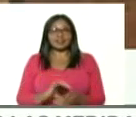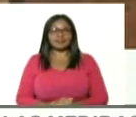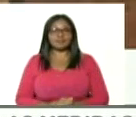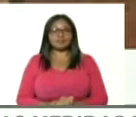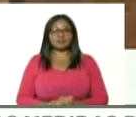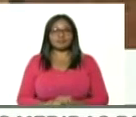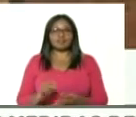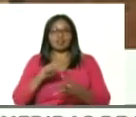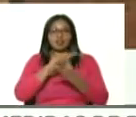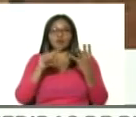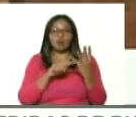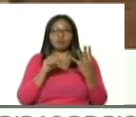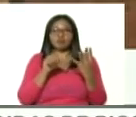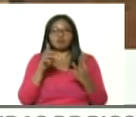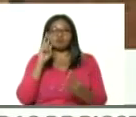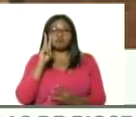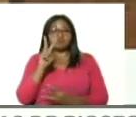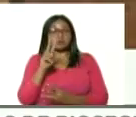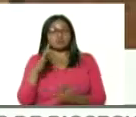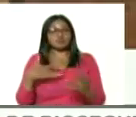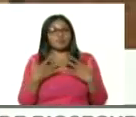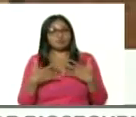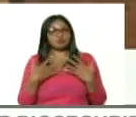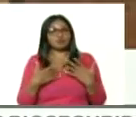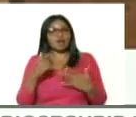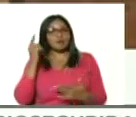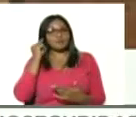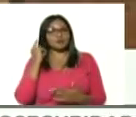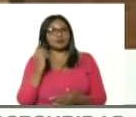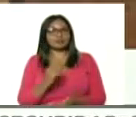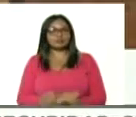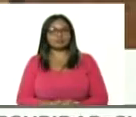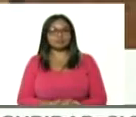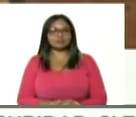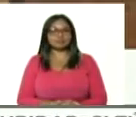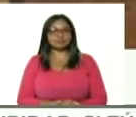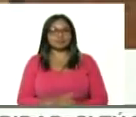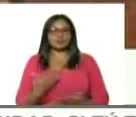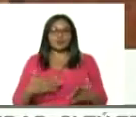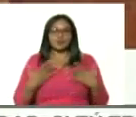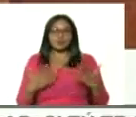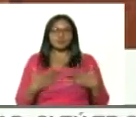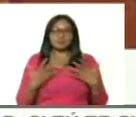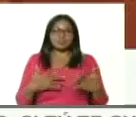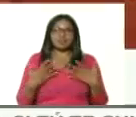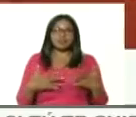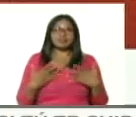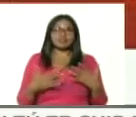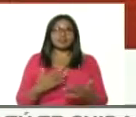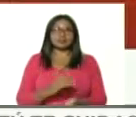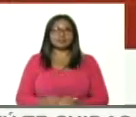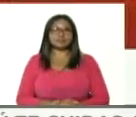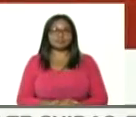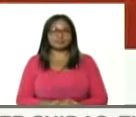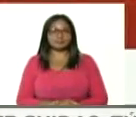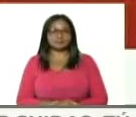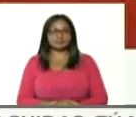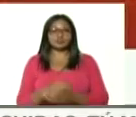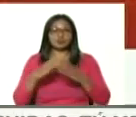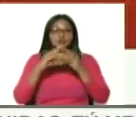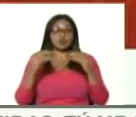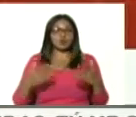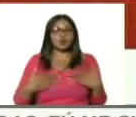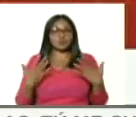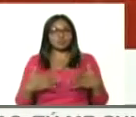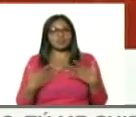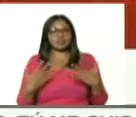cuatro vértices. Te estoy viendo, está emocionado, mira. Emocionado en la unidad de allá. Todos están